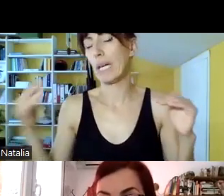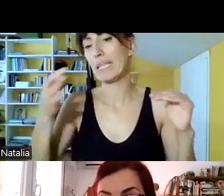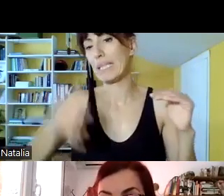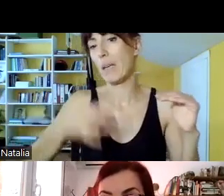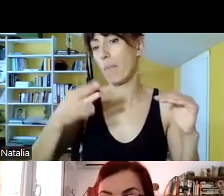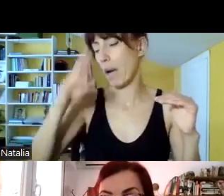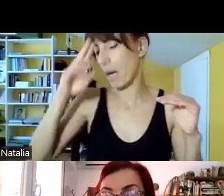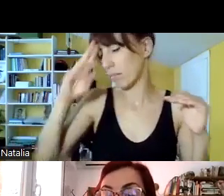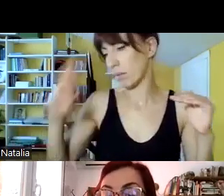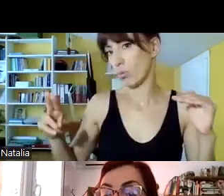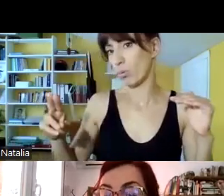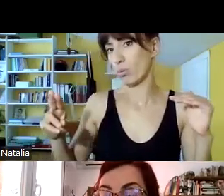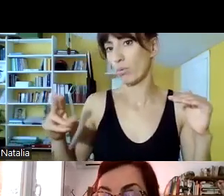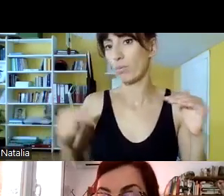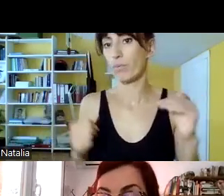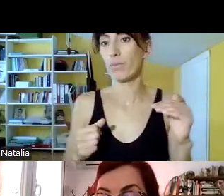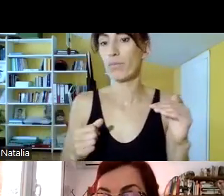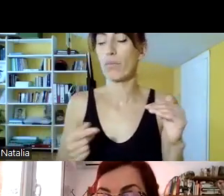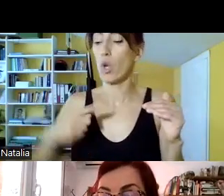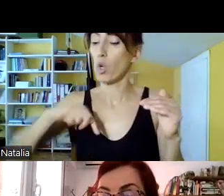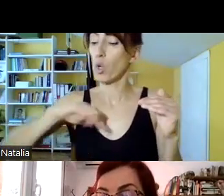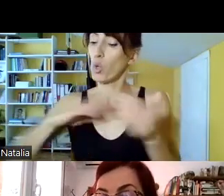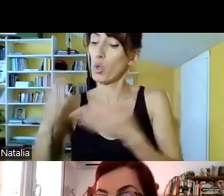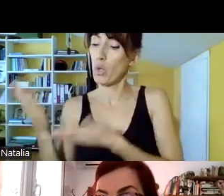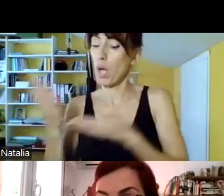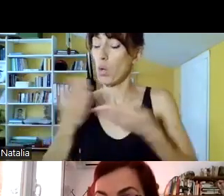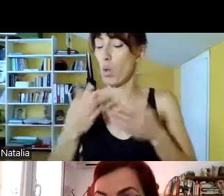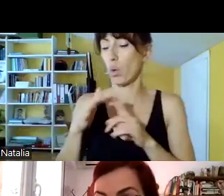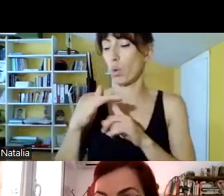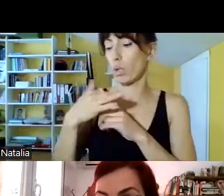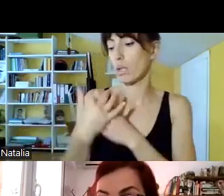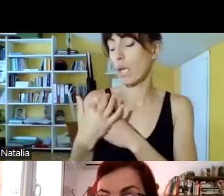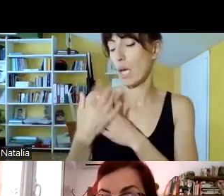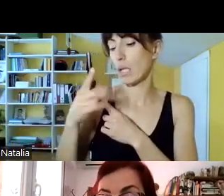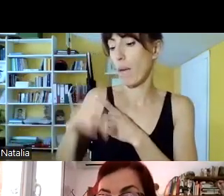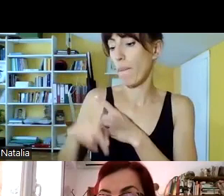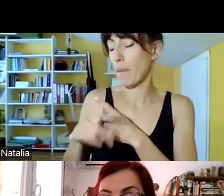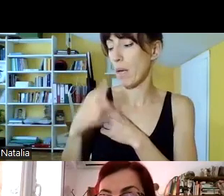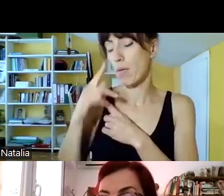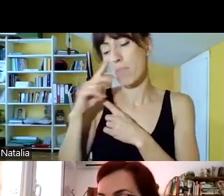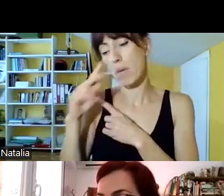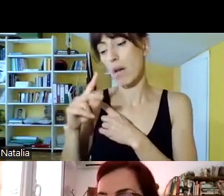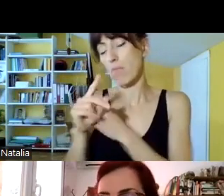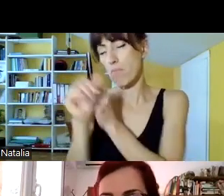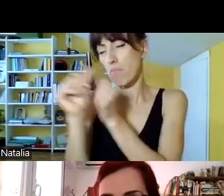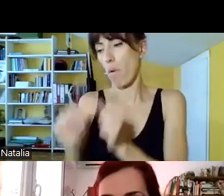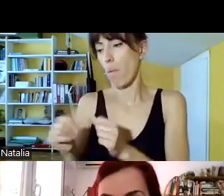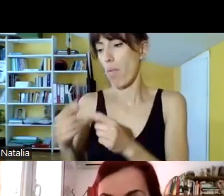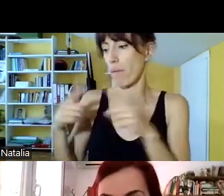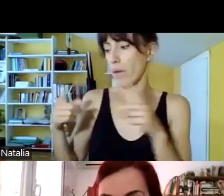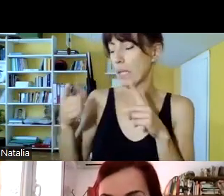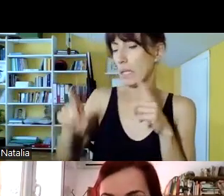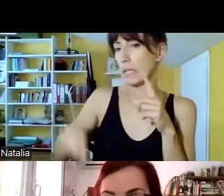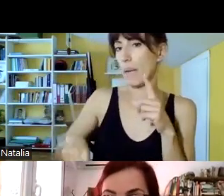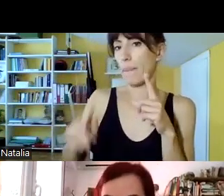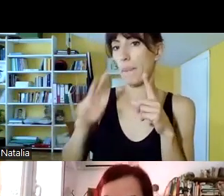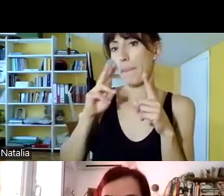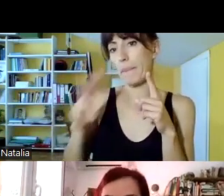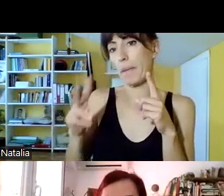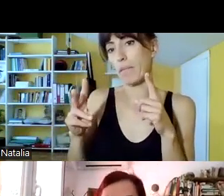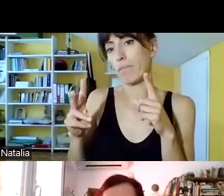eso, digamos, nos ayuda a contextualizar y a mover el foco de otra forma, pero también a la vez,